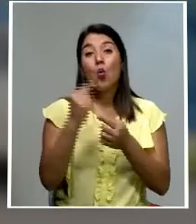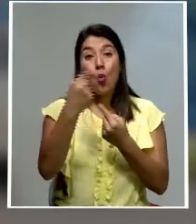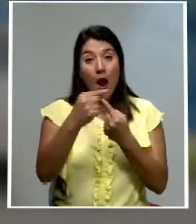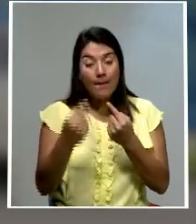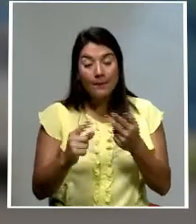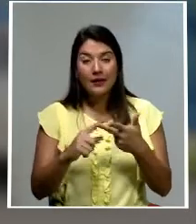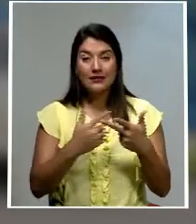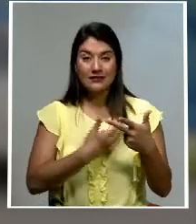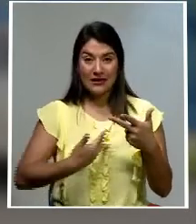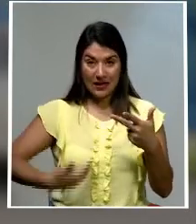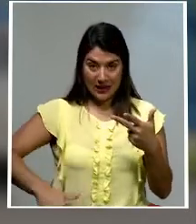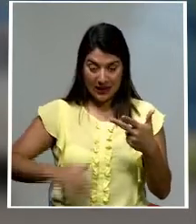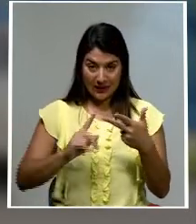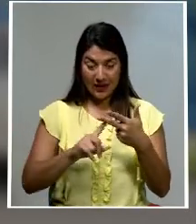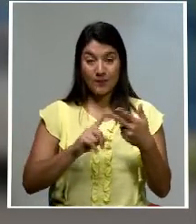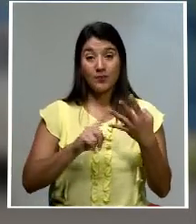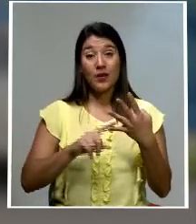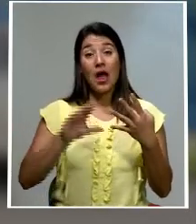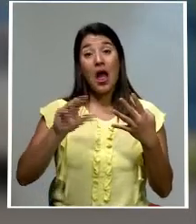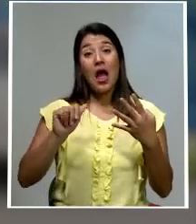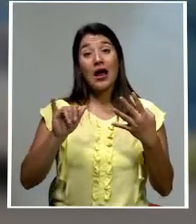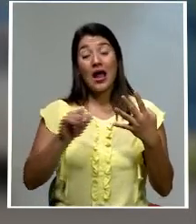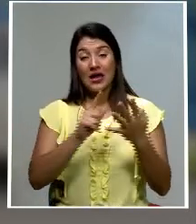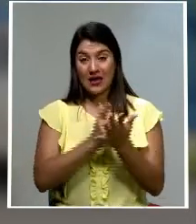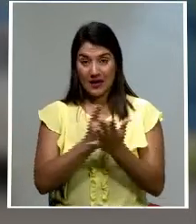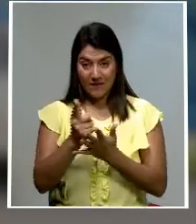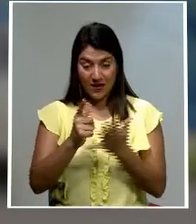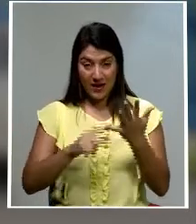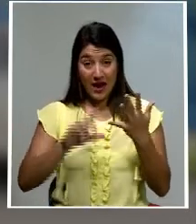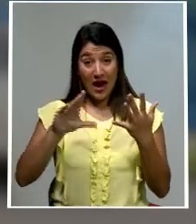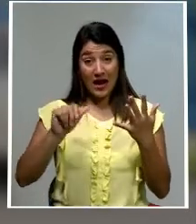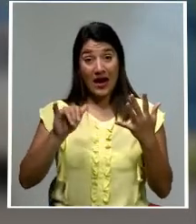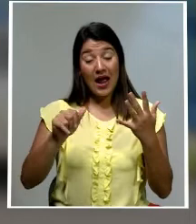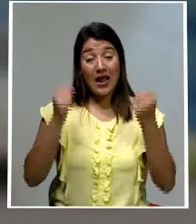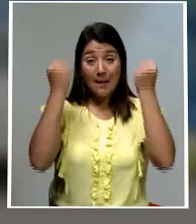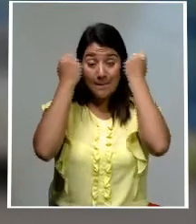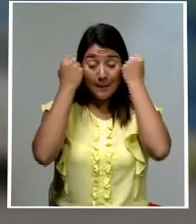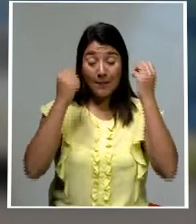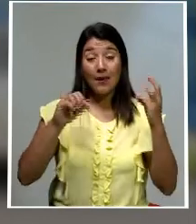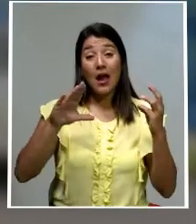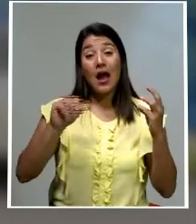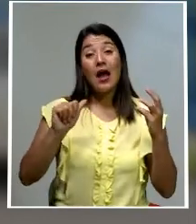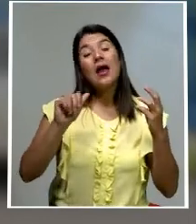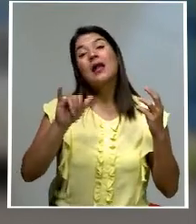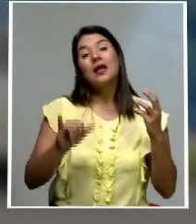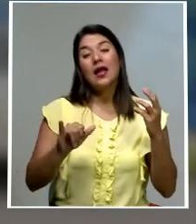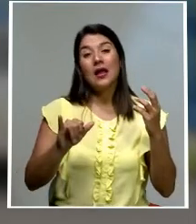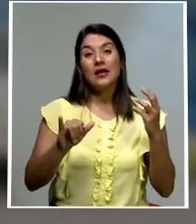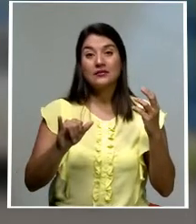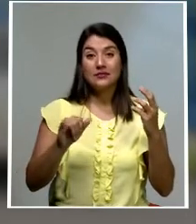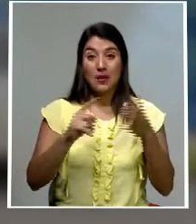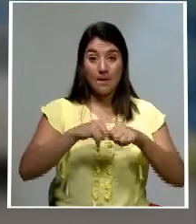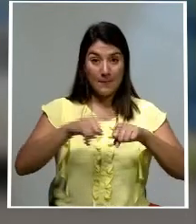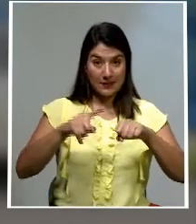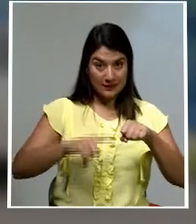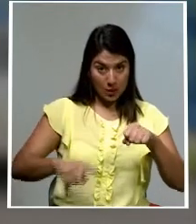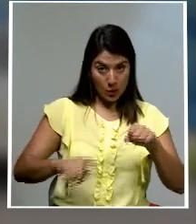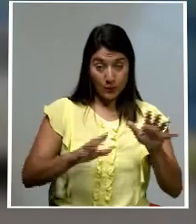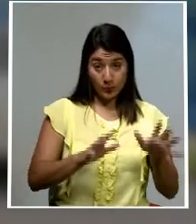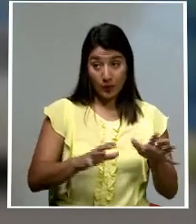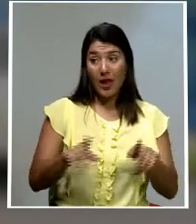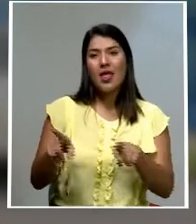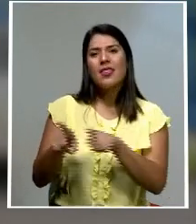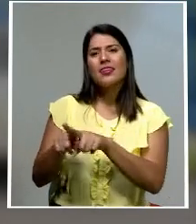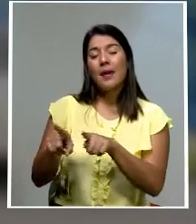Heredia, asimismo el CAI de Liberia, el CAI de Pavas y el CAI de Pérez Celedón. También el centro